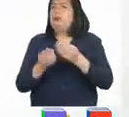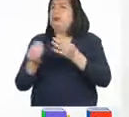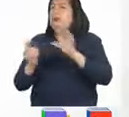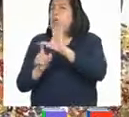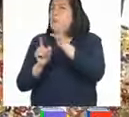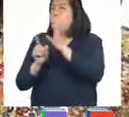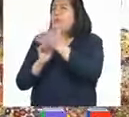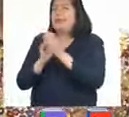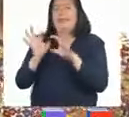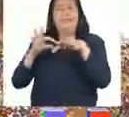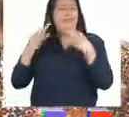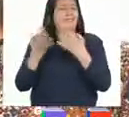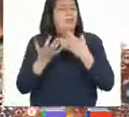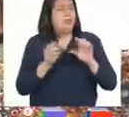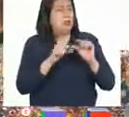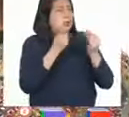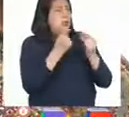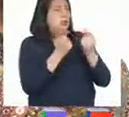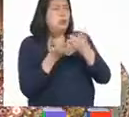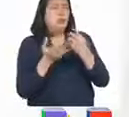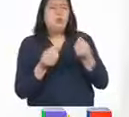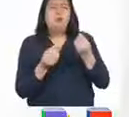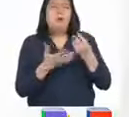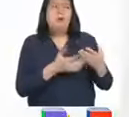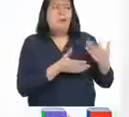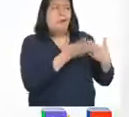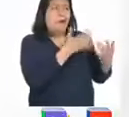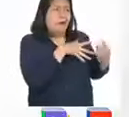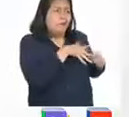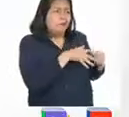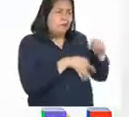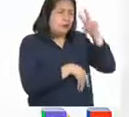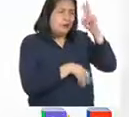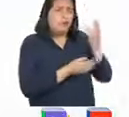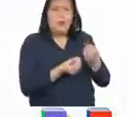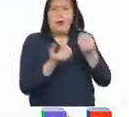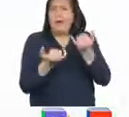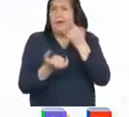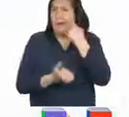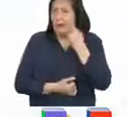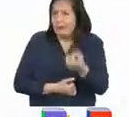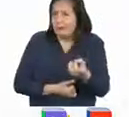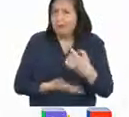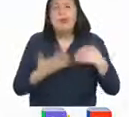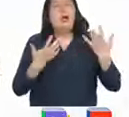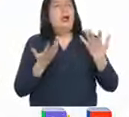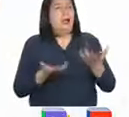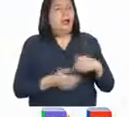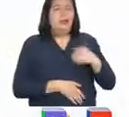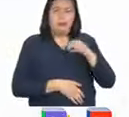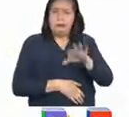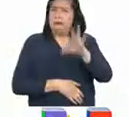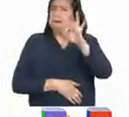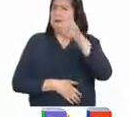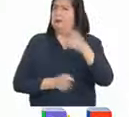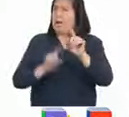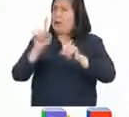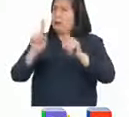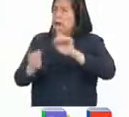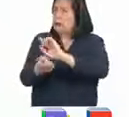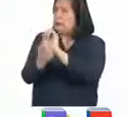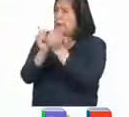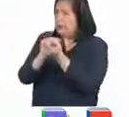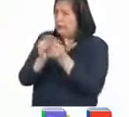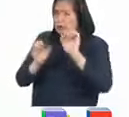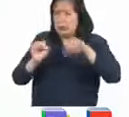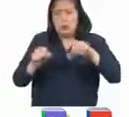nuestras familias y con qué grupos se han ido formando el Perú tal y como lo conocemos hoy. A partir de ello, identificaremos algunos cambios